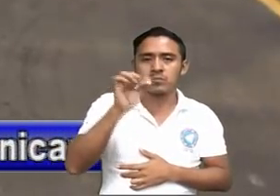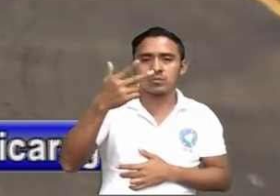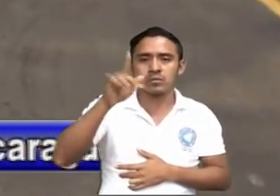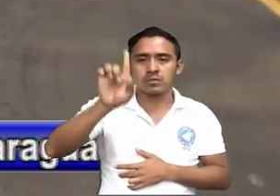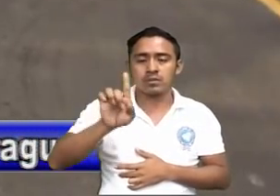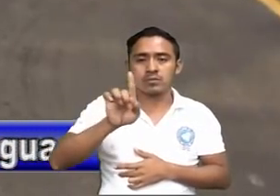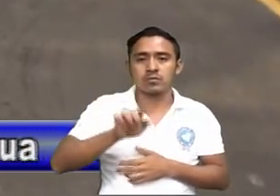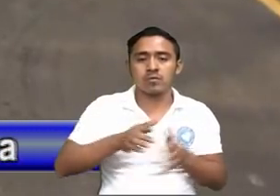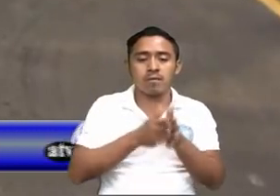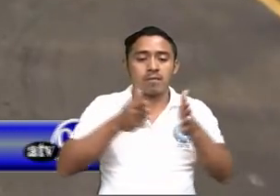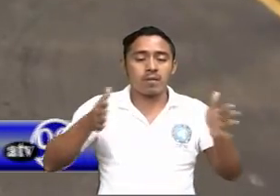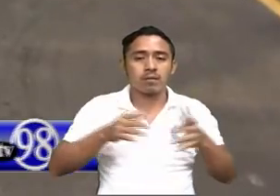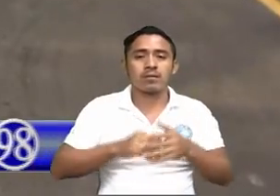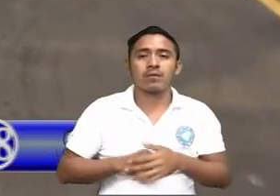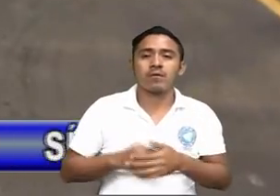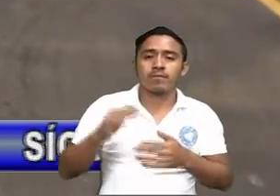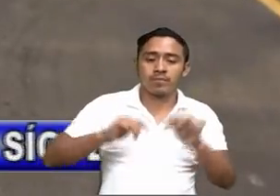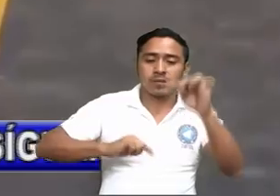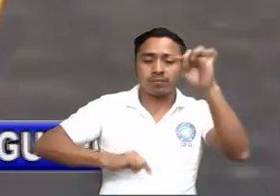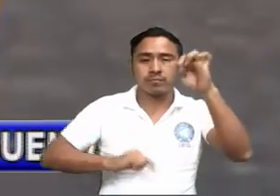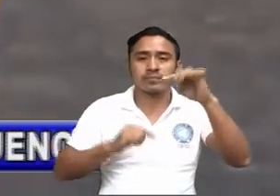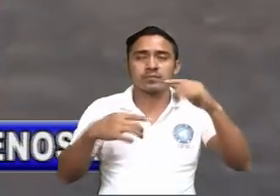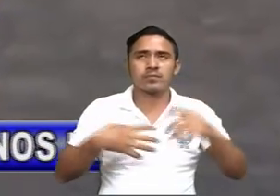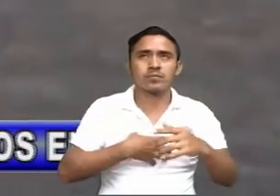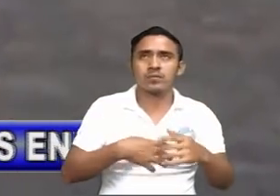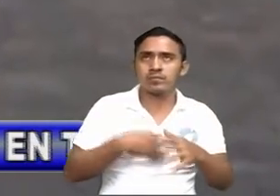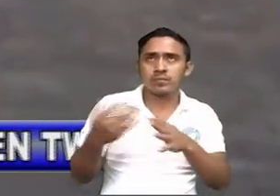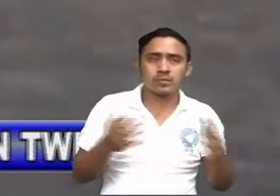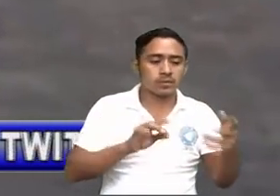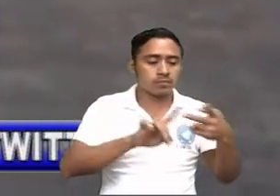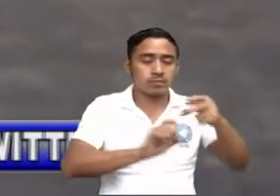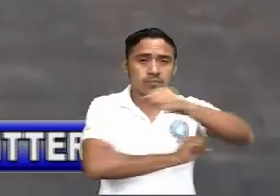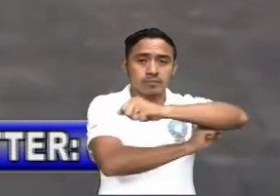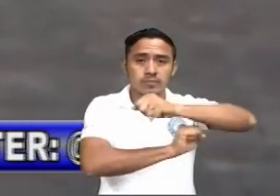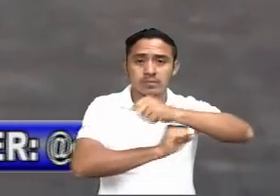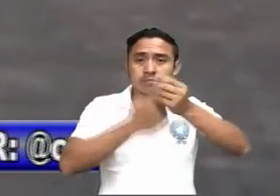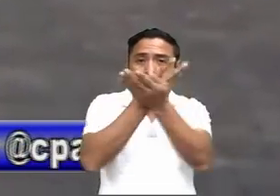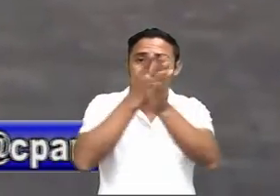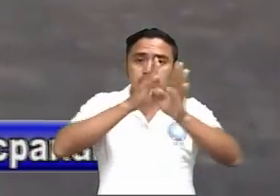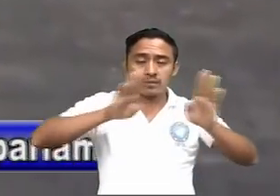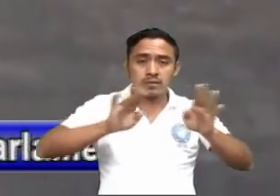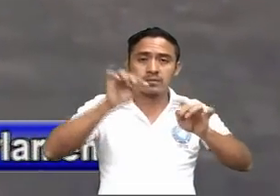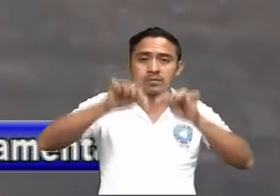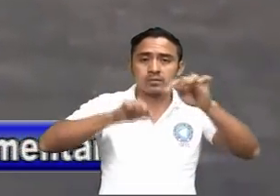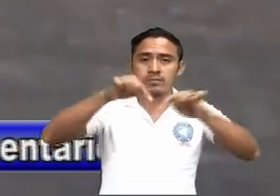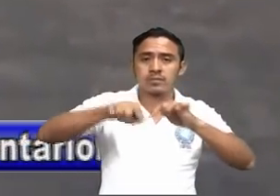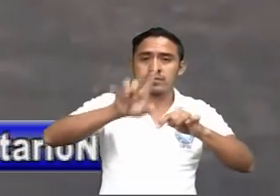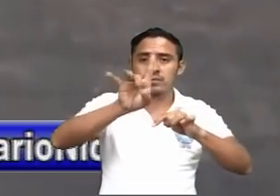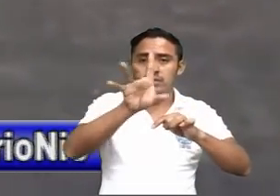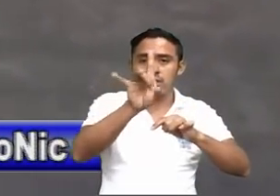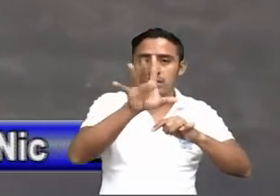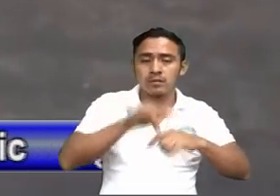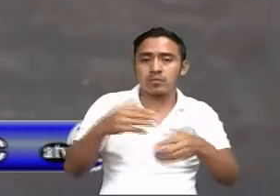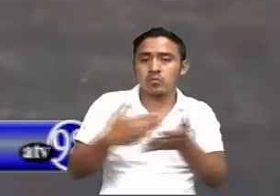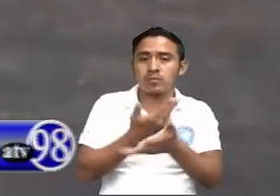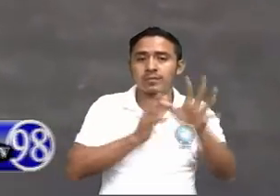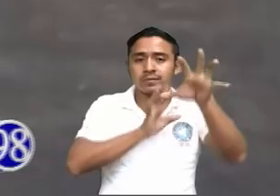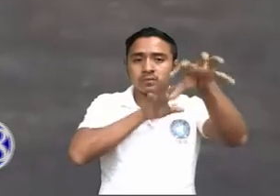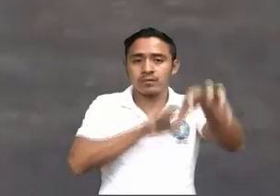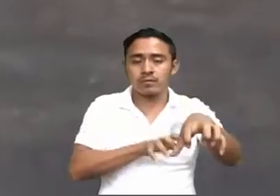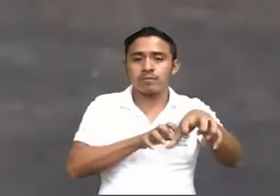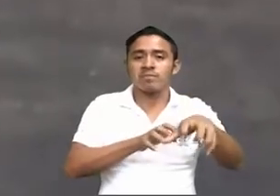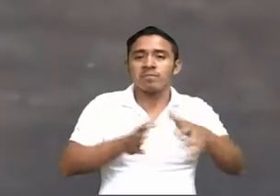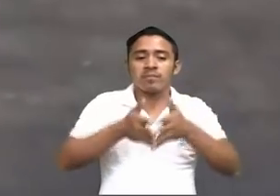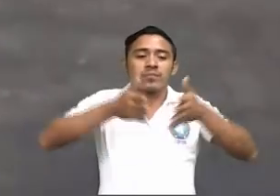un ancho de 24.10 metros, mientras que el puente Los Brasiles se encuentra en el kilómetro 15 de la carretera Nueva León, con